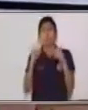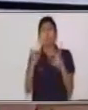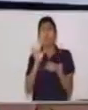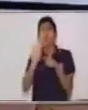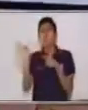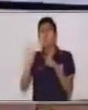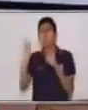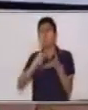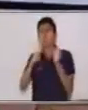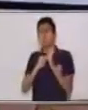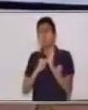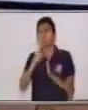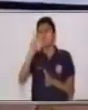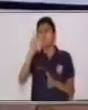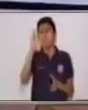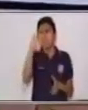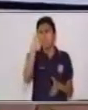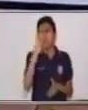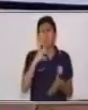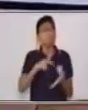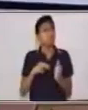función sintáctica tiene los?